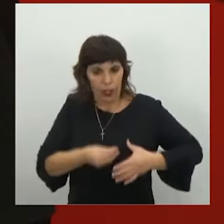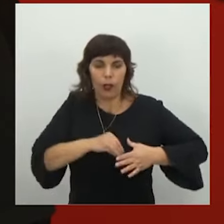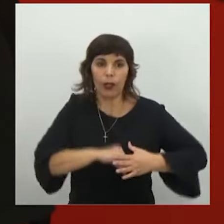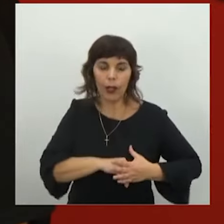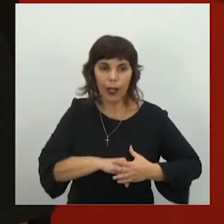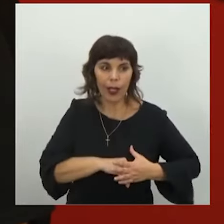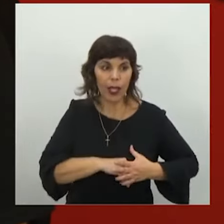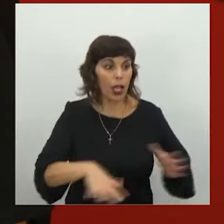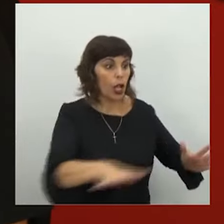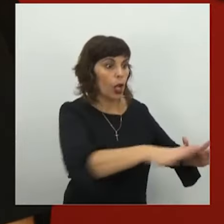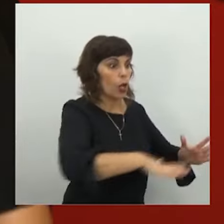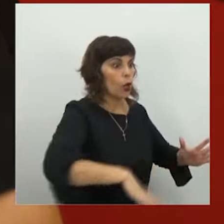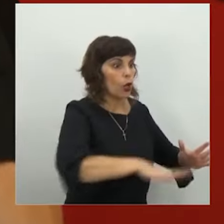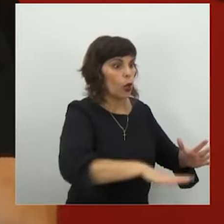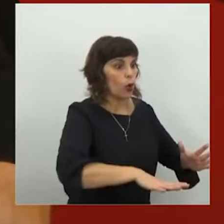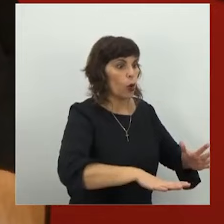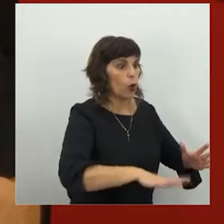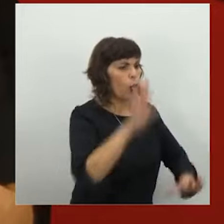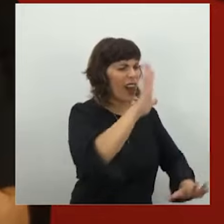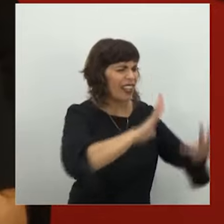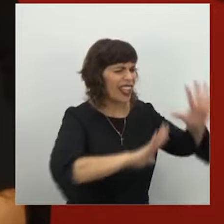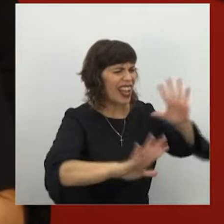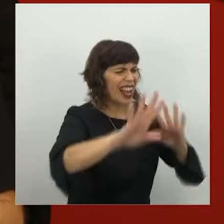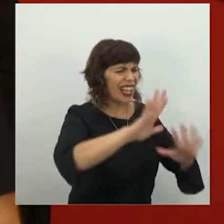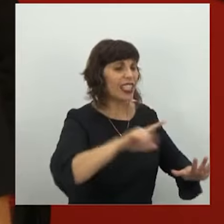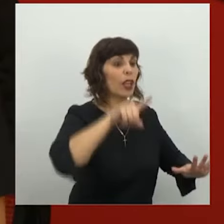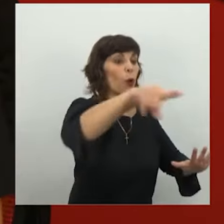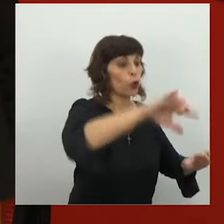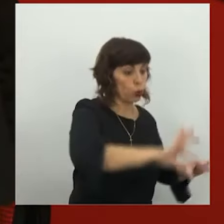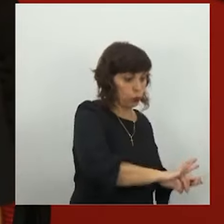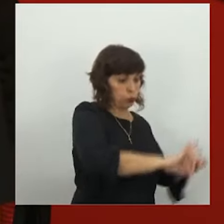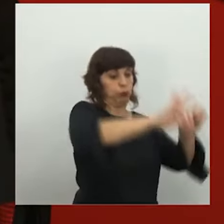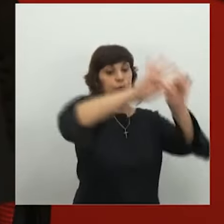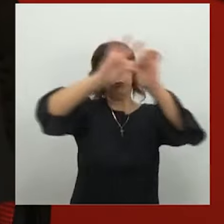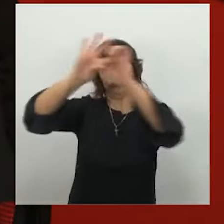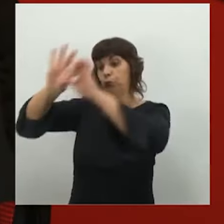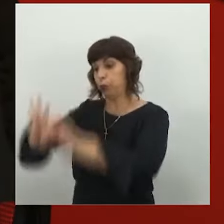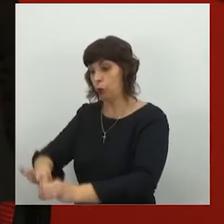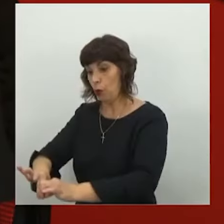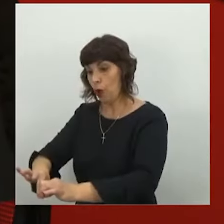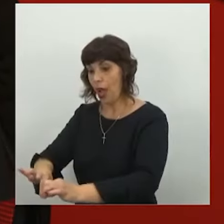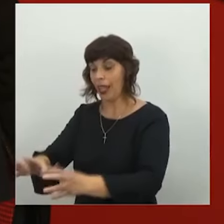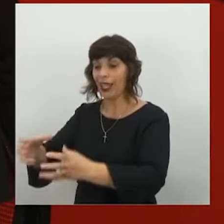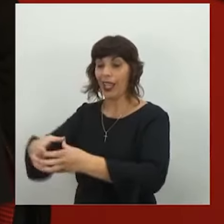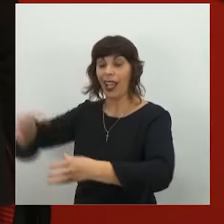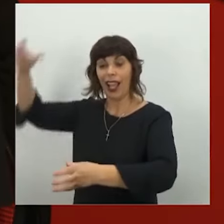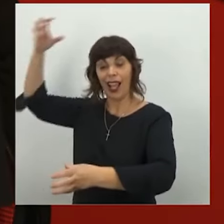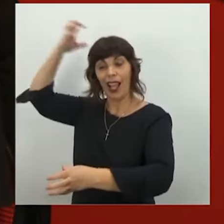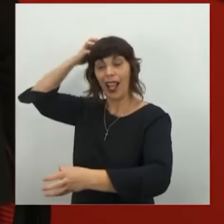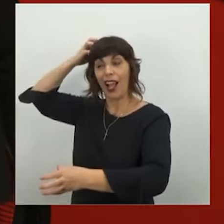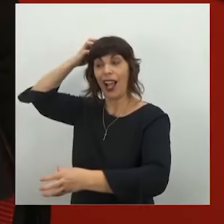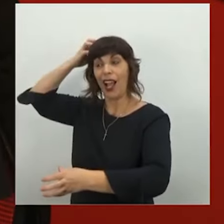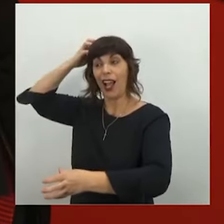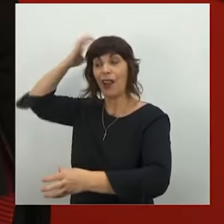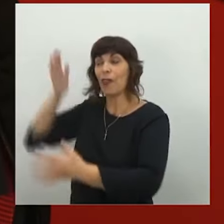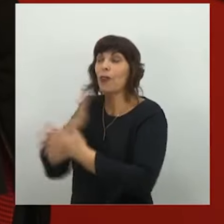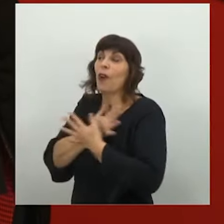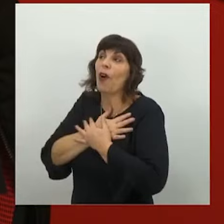reino de las tinieblas al reino de su amado Hijo, dice en Colosenses capítulo